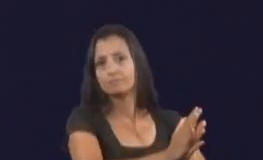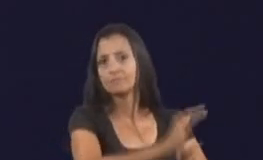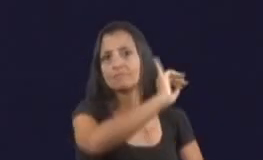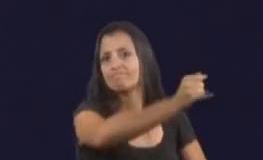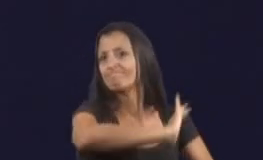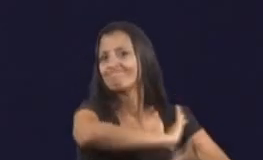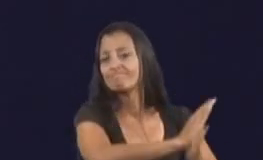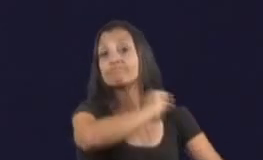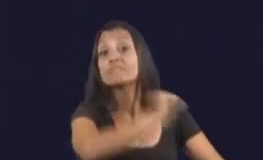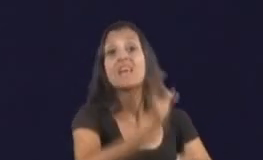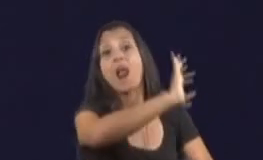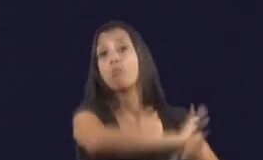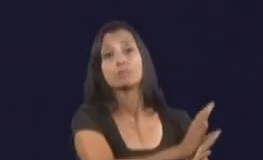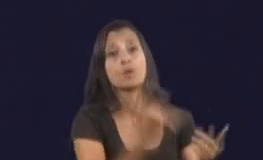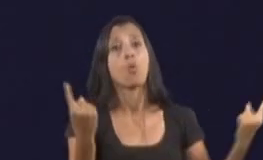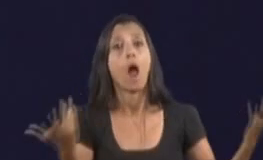cuajo.